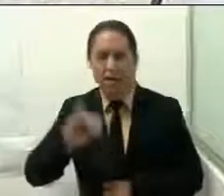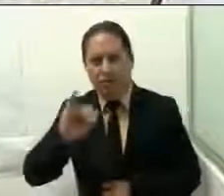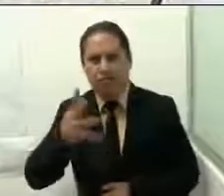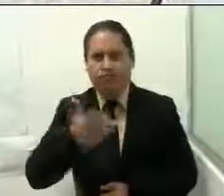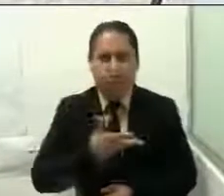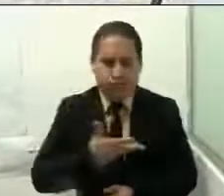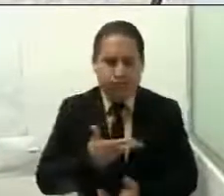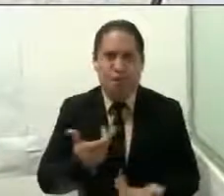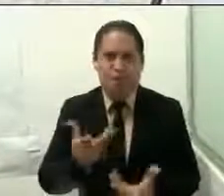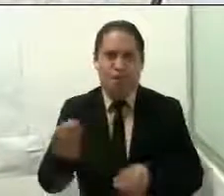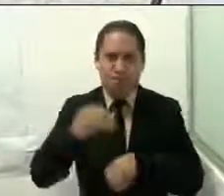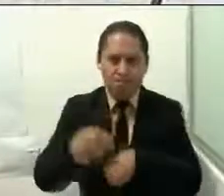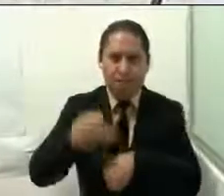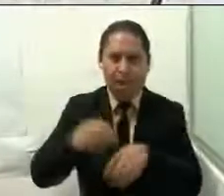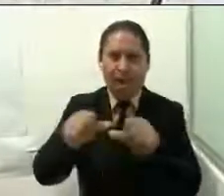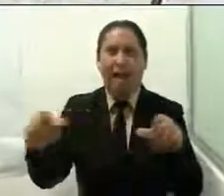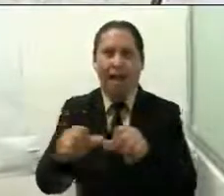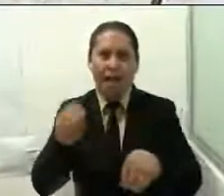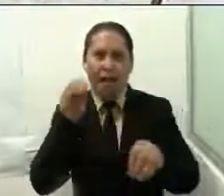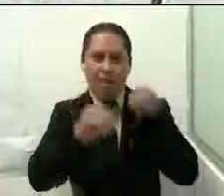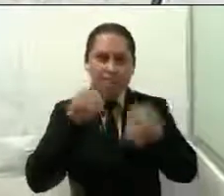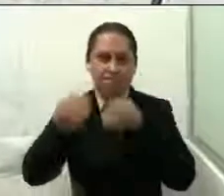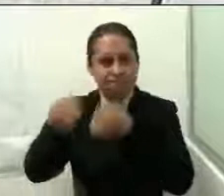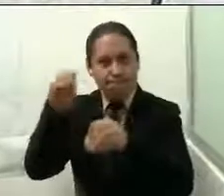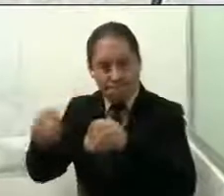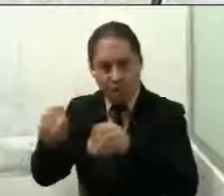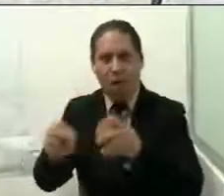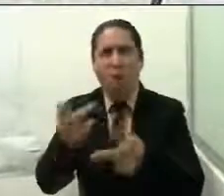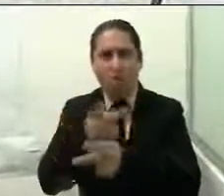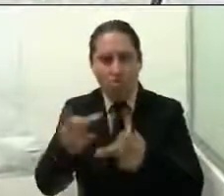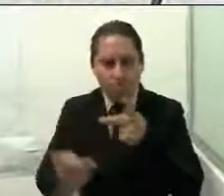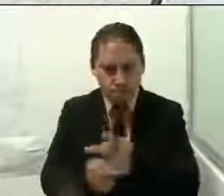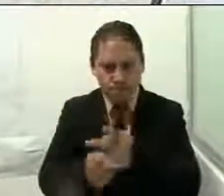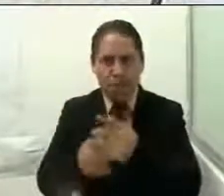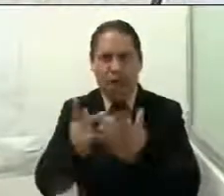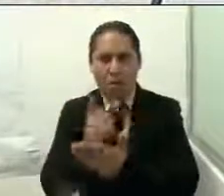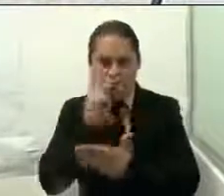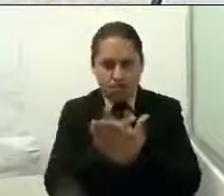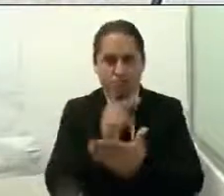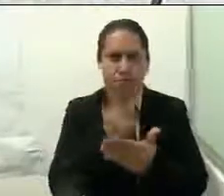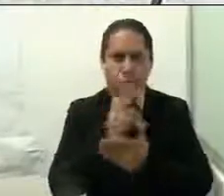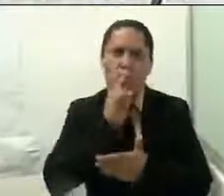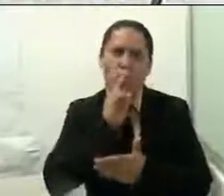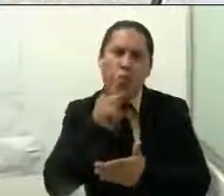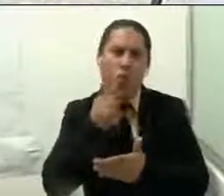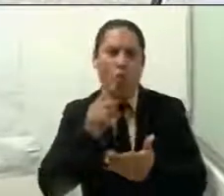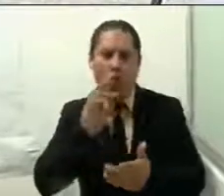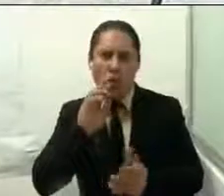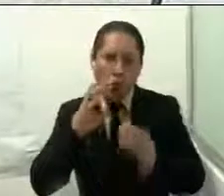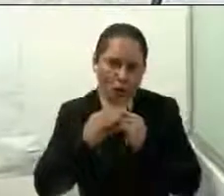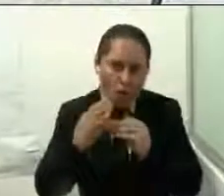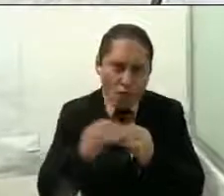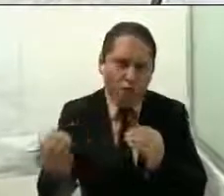en áreas potenciales en sistemas de producción en viveros con plantas mejoradas de frutales